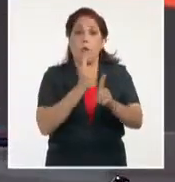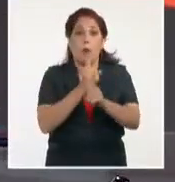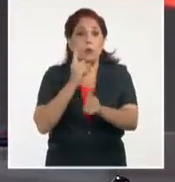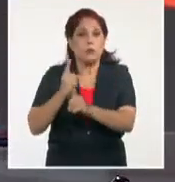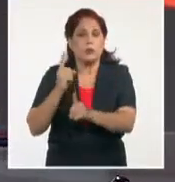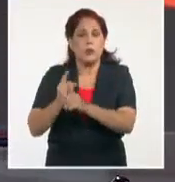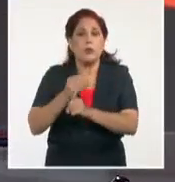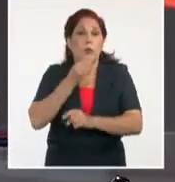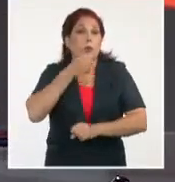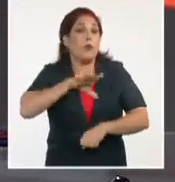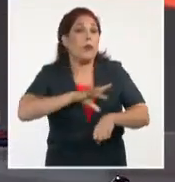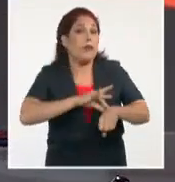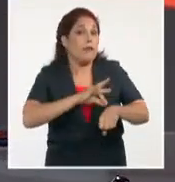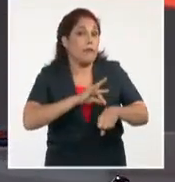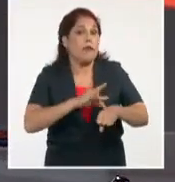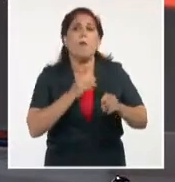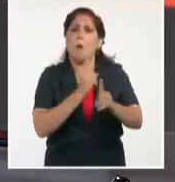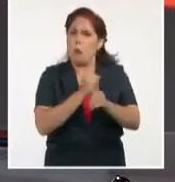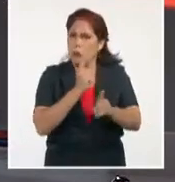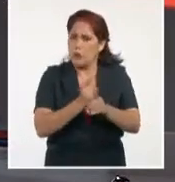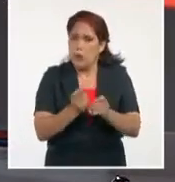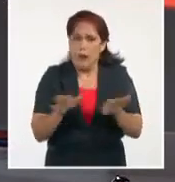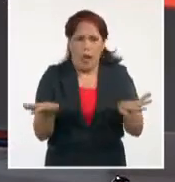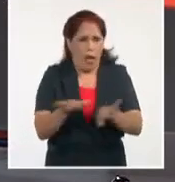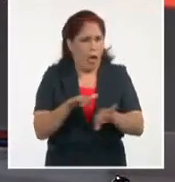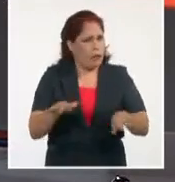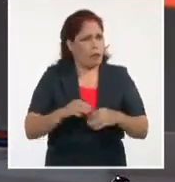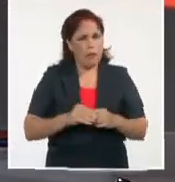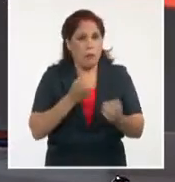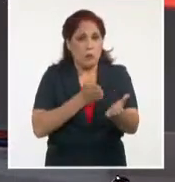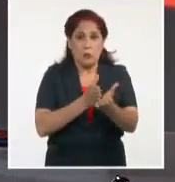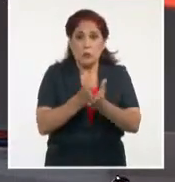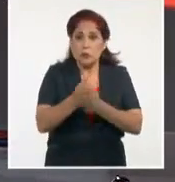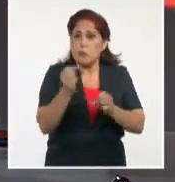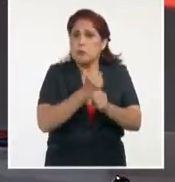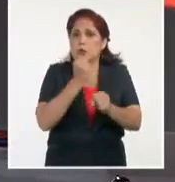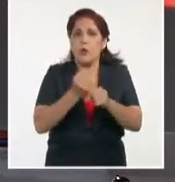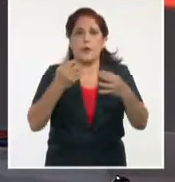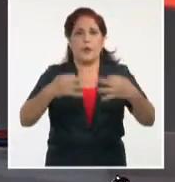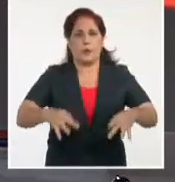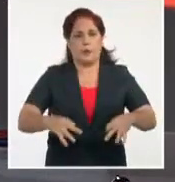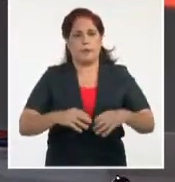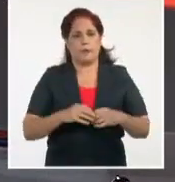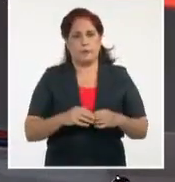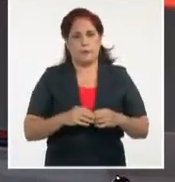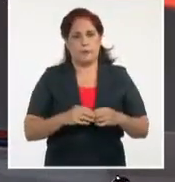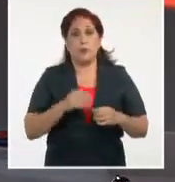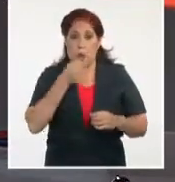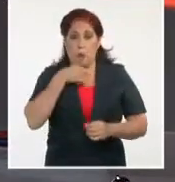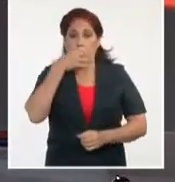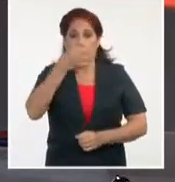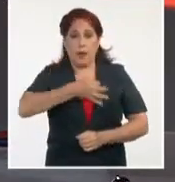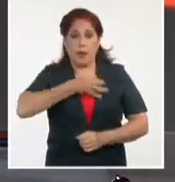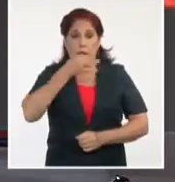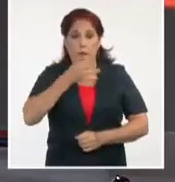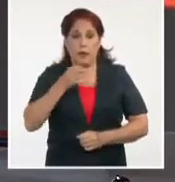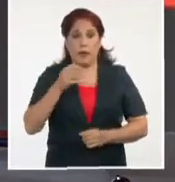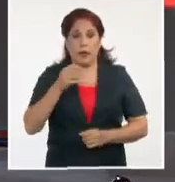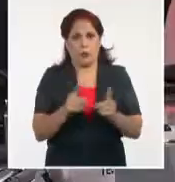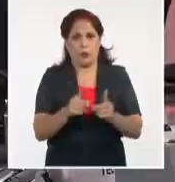contactos, y realmente no tuvimos ninguna afectación en este sentido. Es lo que podemos decir de manera